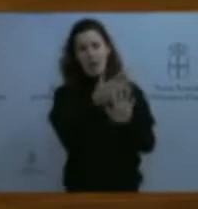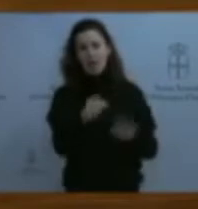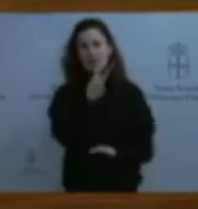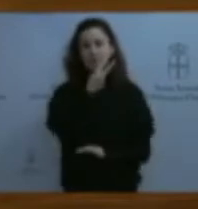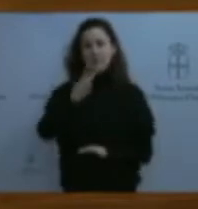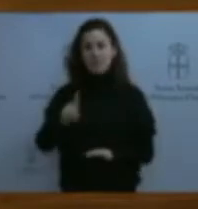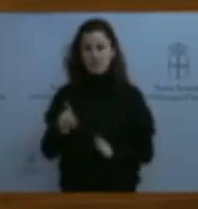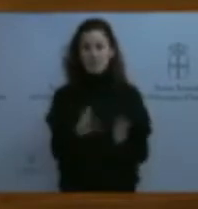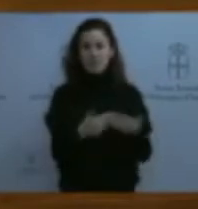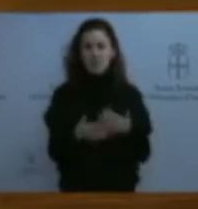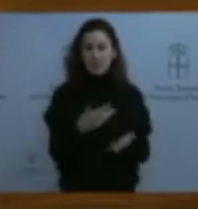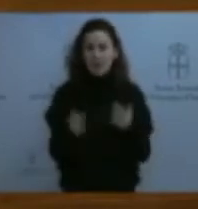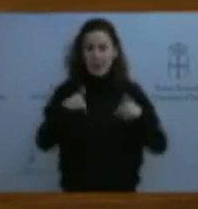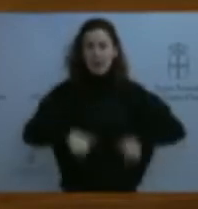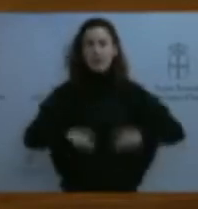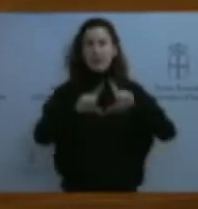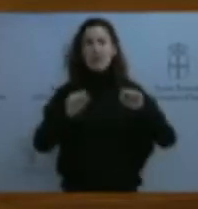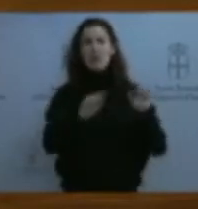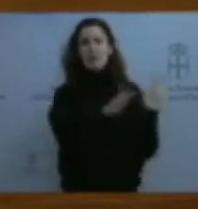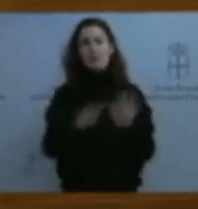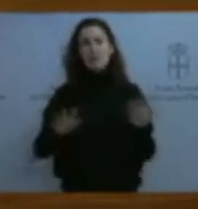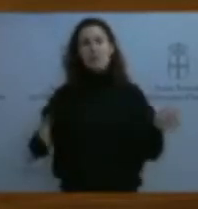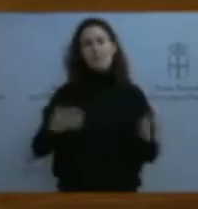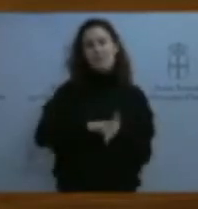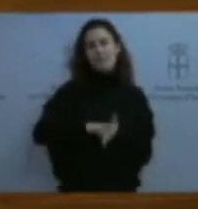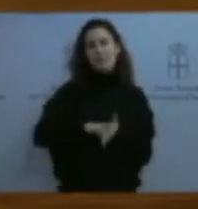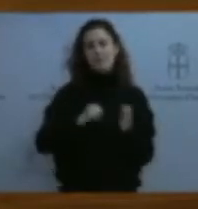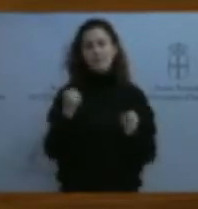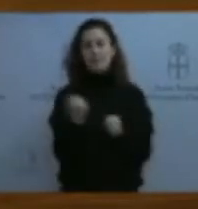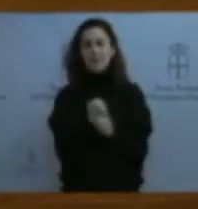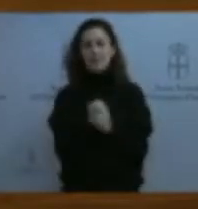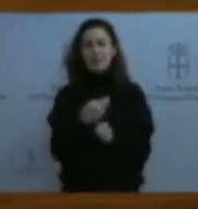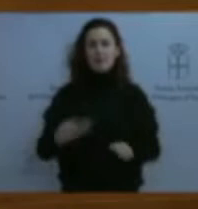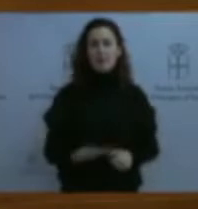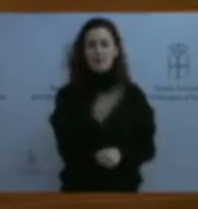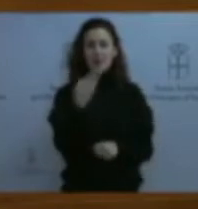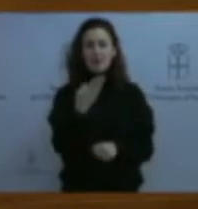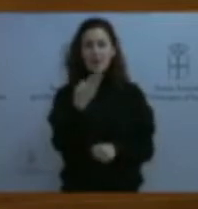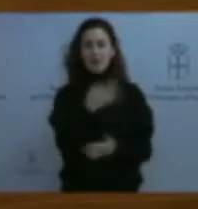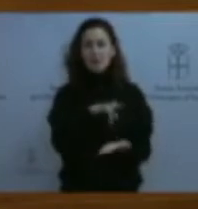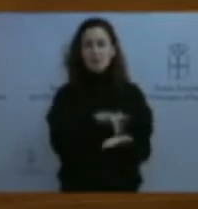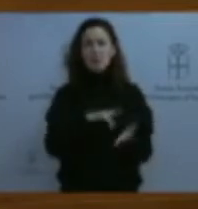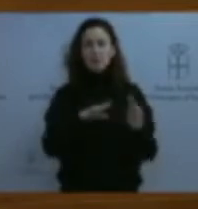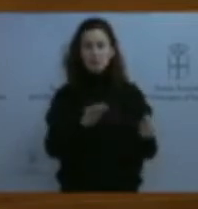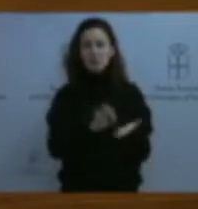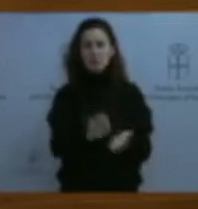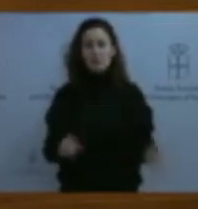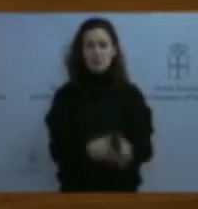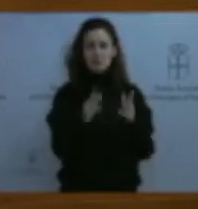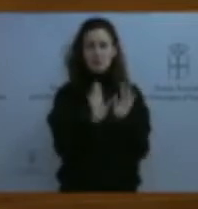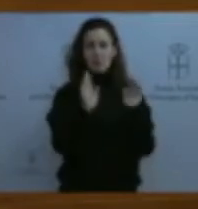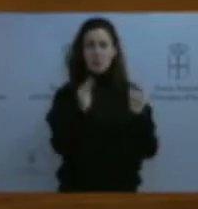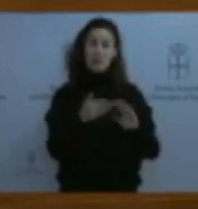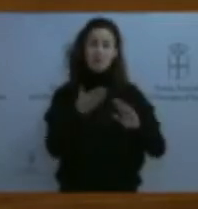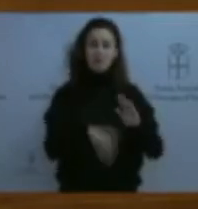marzo, Asturias lleva 99 accidentes laborales que causaron baja en actividades de los servicios sociales, de los